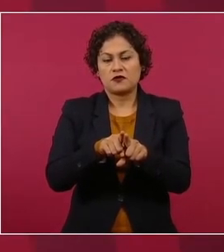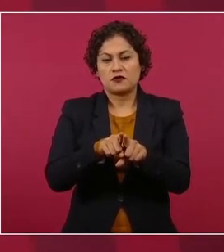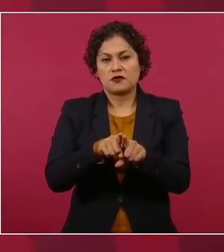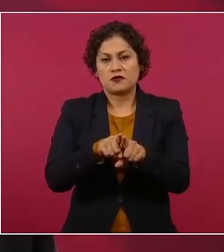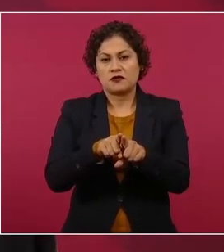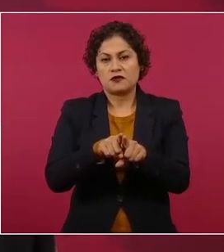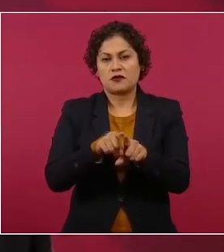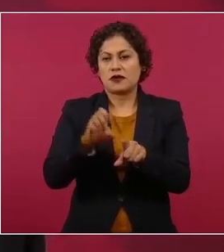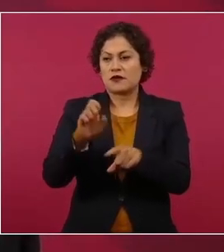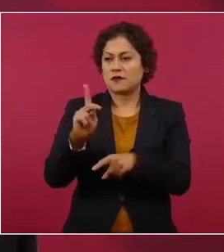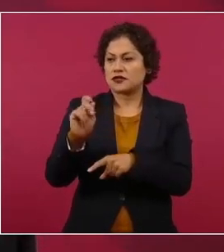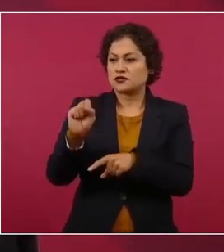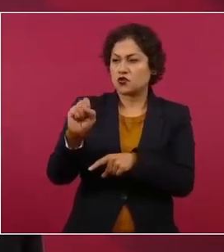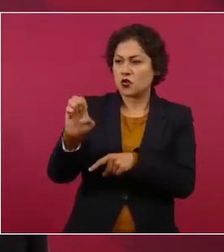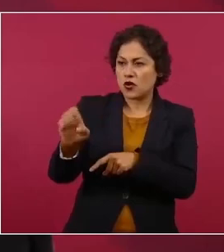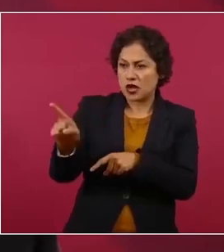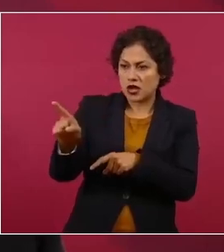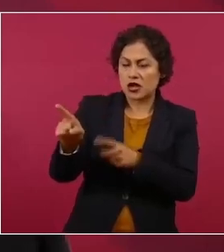y con